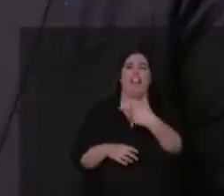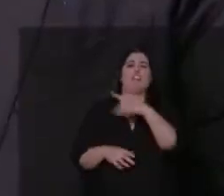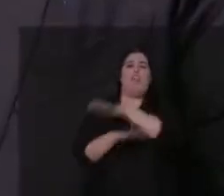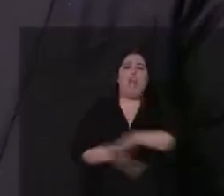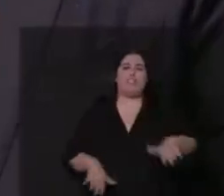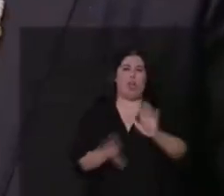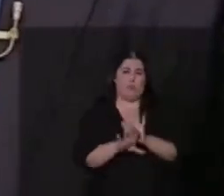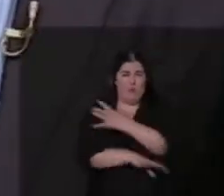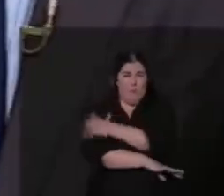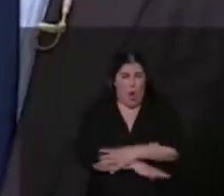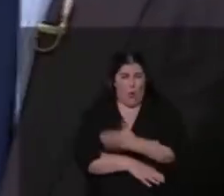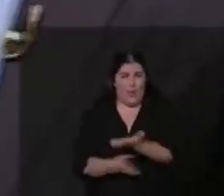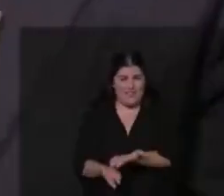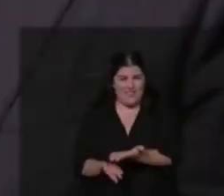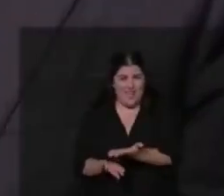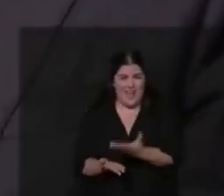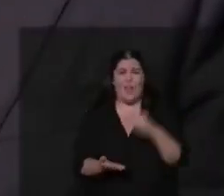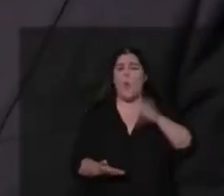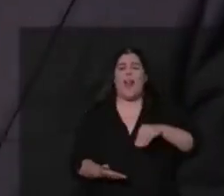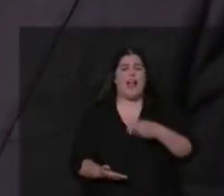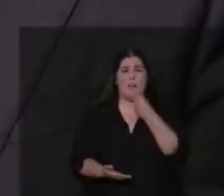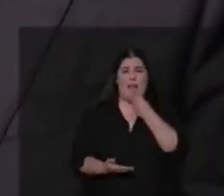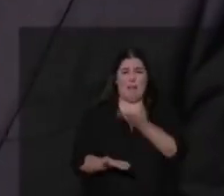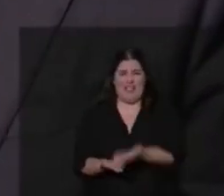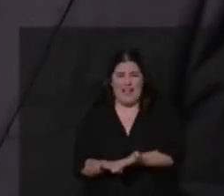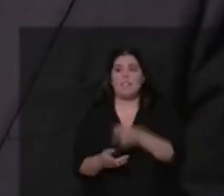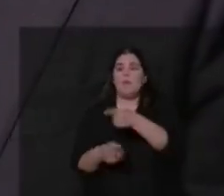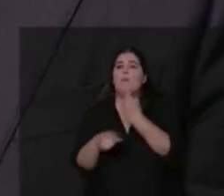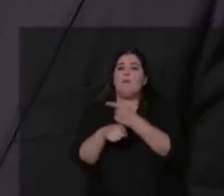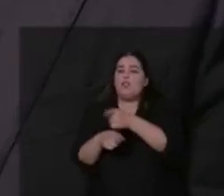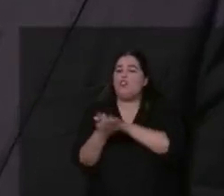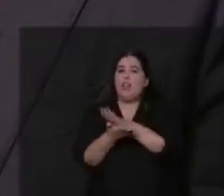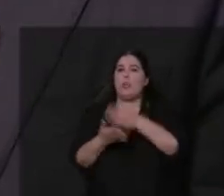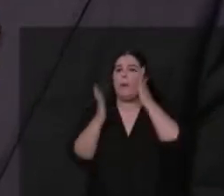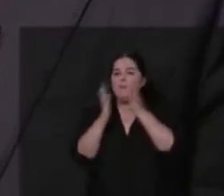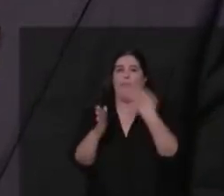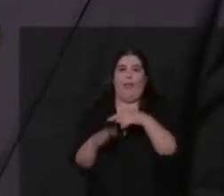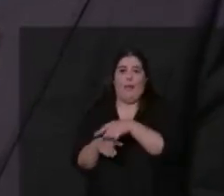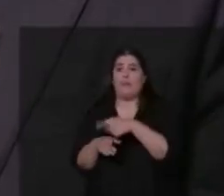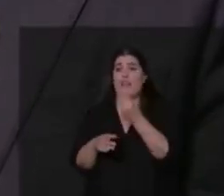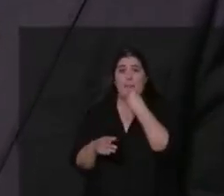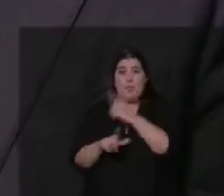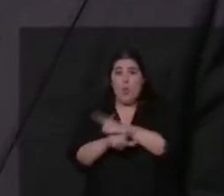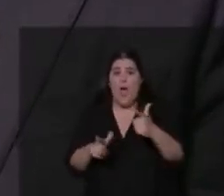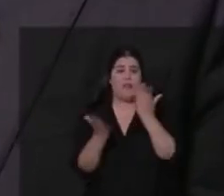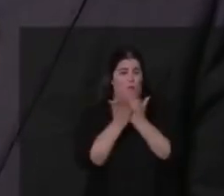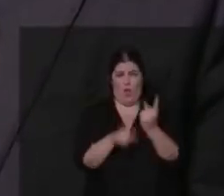para alimentarse. Hay que resolver esa parte del capital humano, porque si no se alimentan, ¿sabes qué? No pueden estudiar y mucho menos